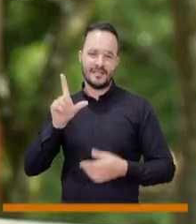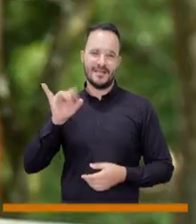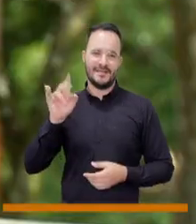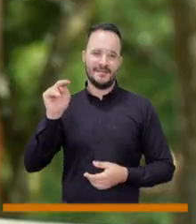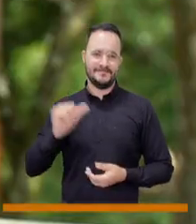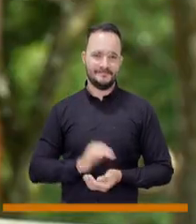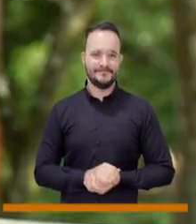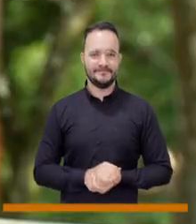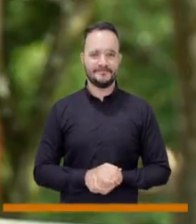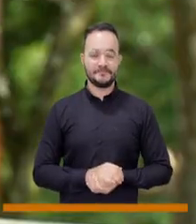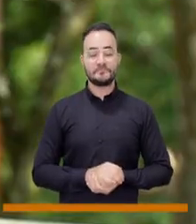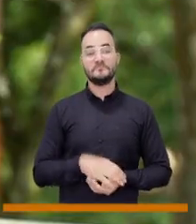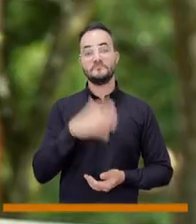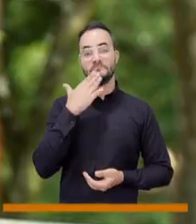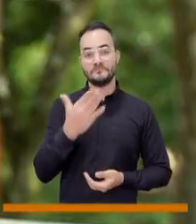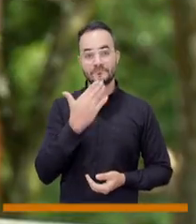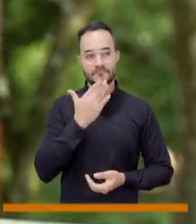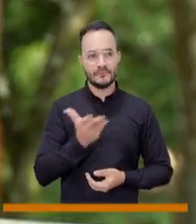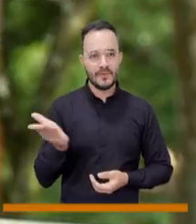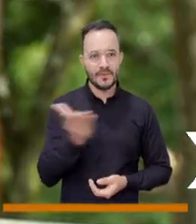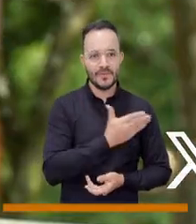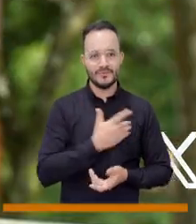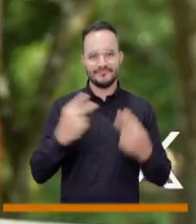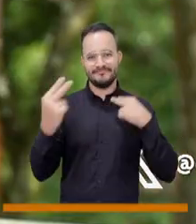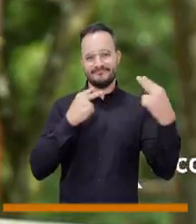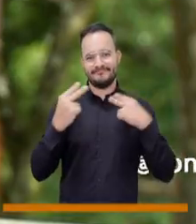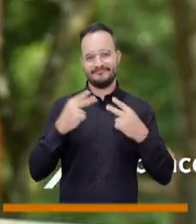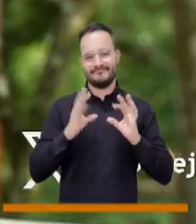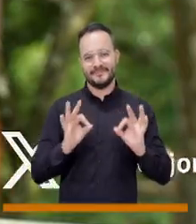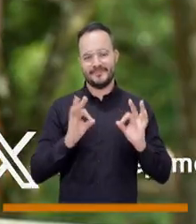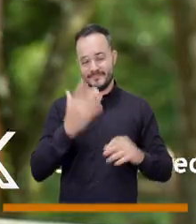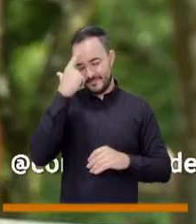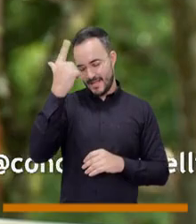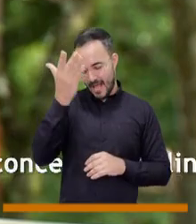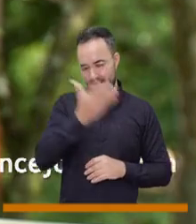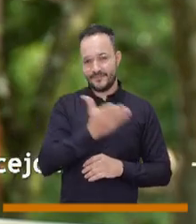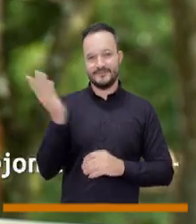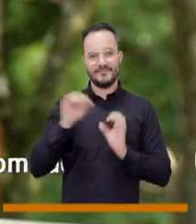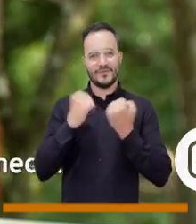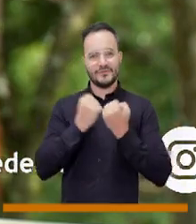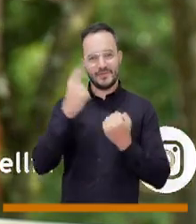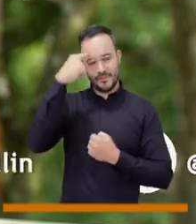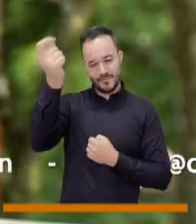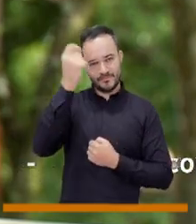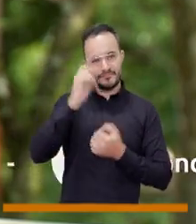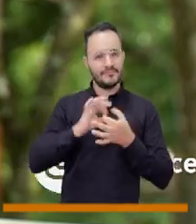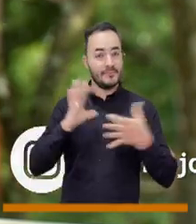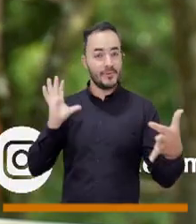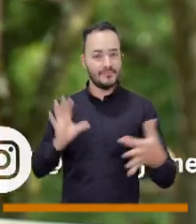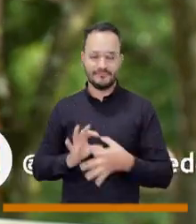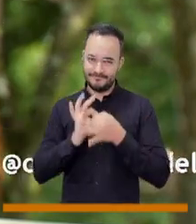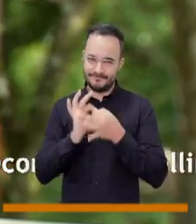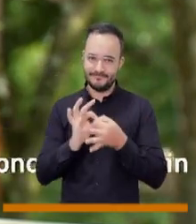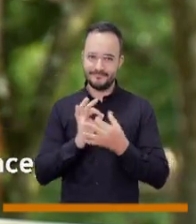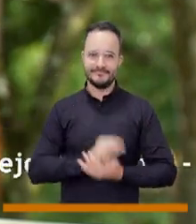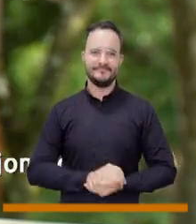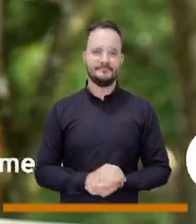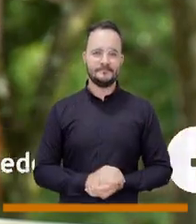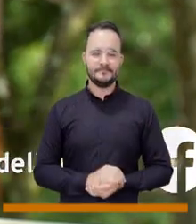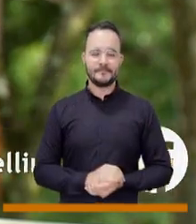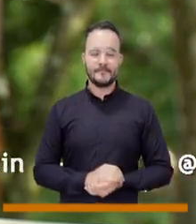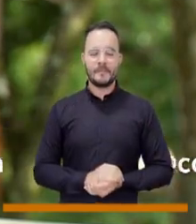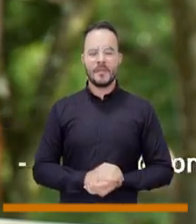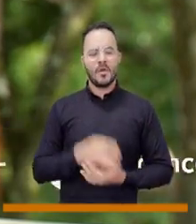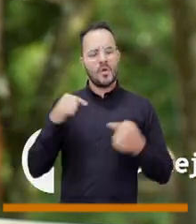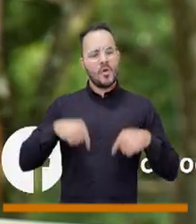a ustedes gracias también por aceptar siempre la invitación, para estar de frente a la gente, porque el consejo somos tú y yo. Lo que haremos hoy